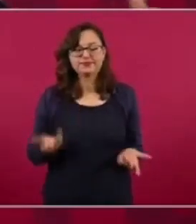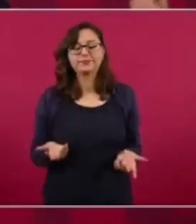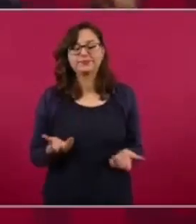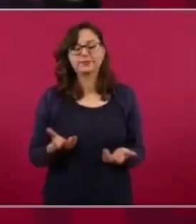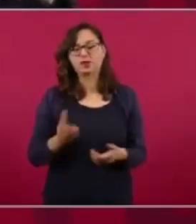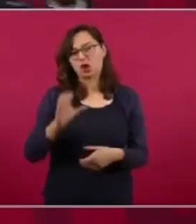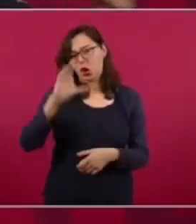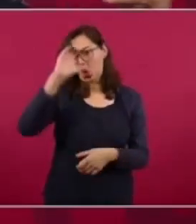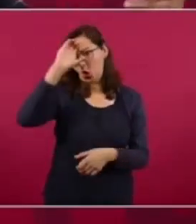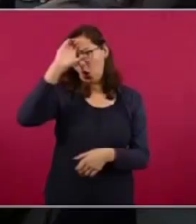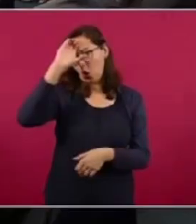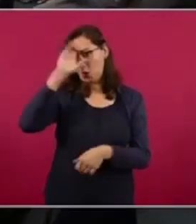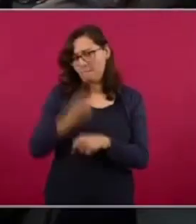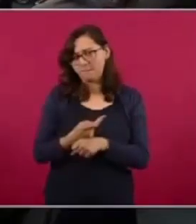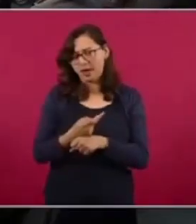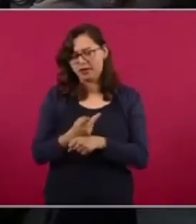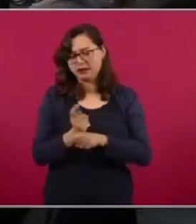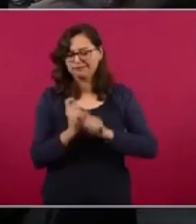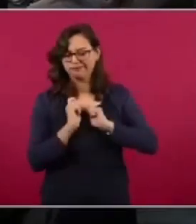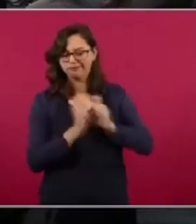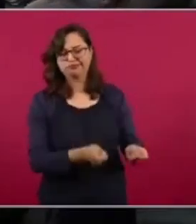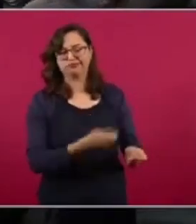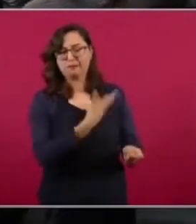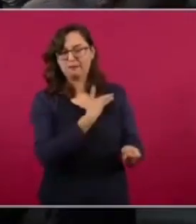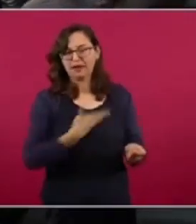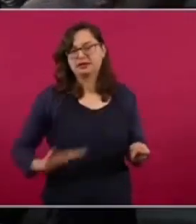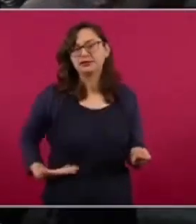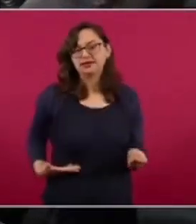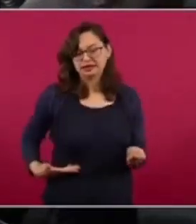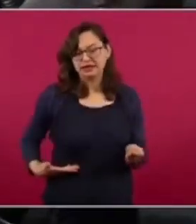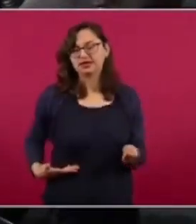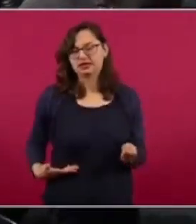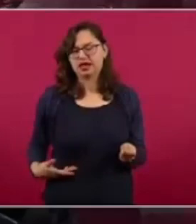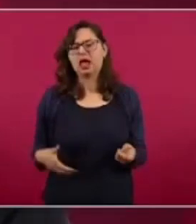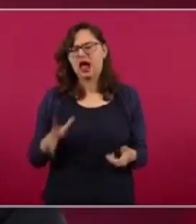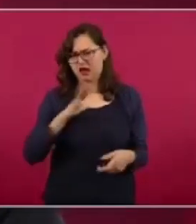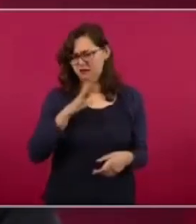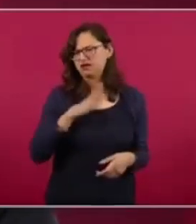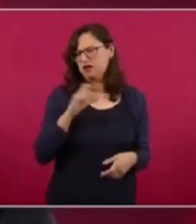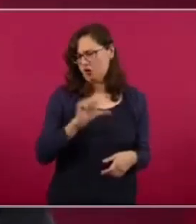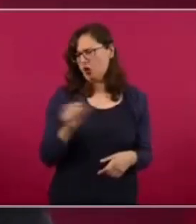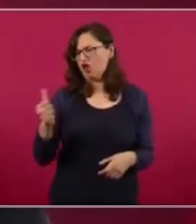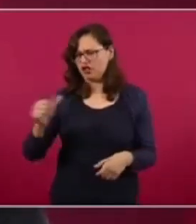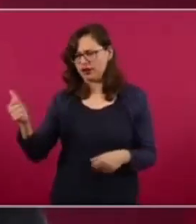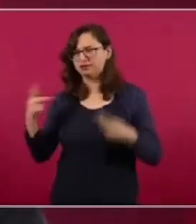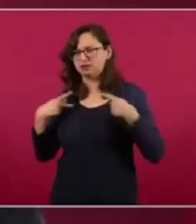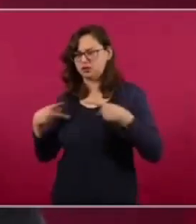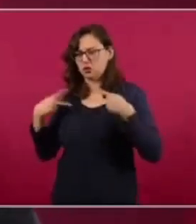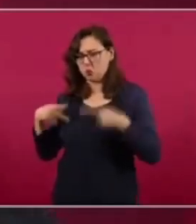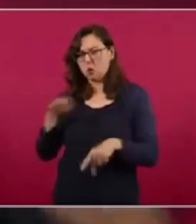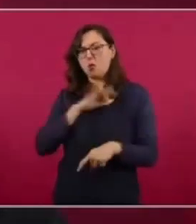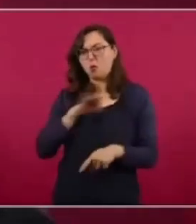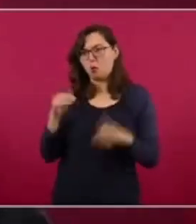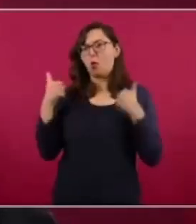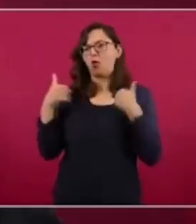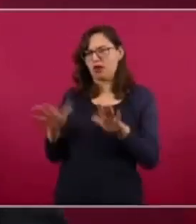en la conspiración y en el derrocamiento de Lerdo,